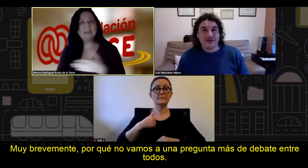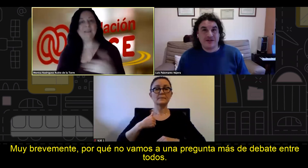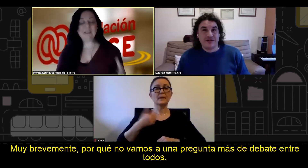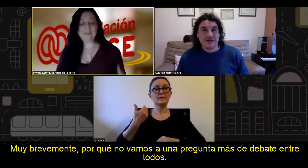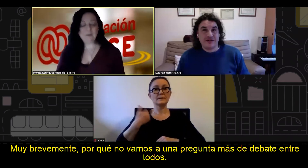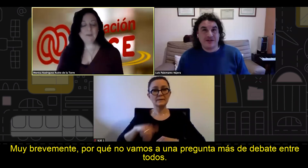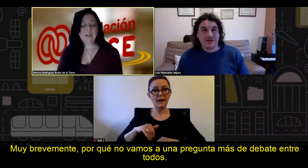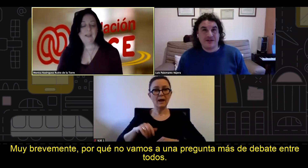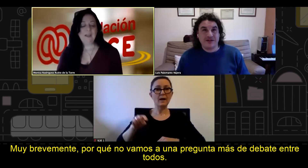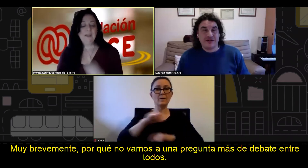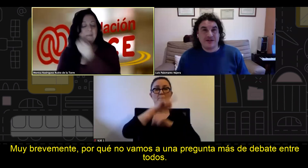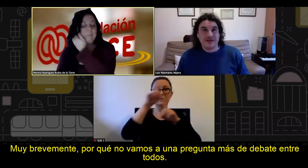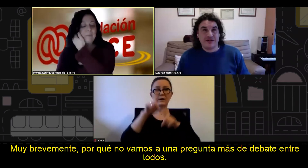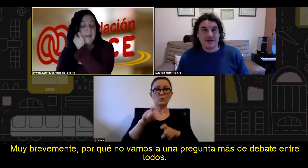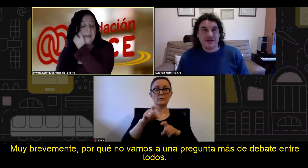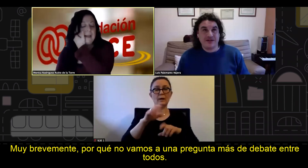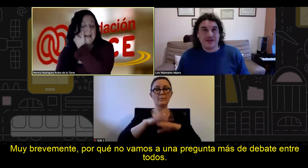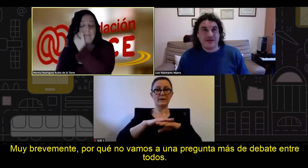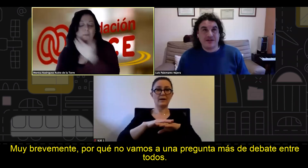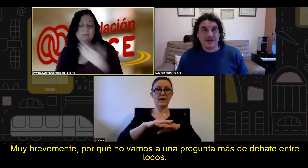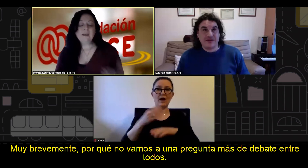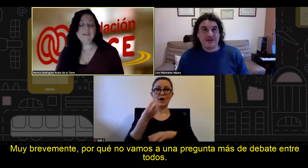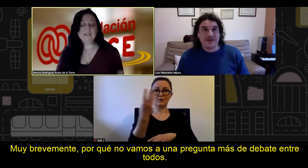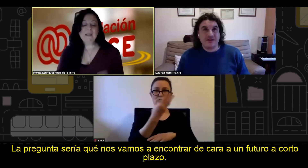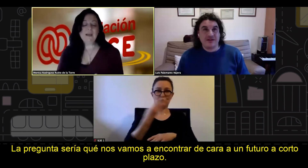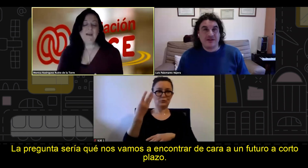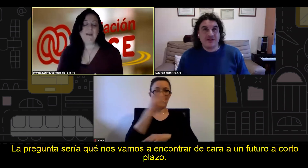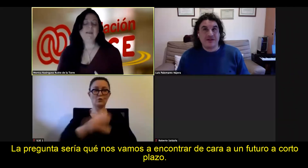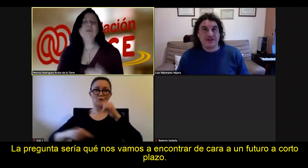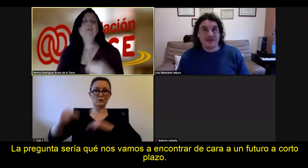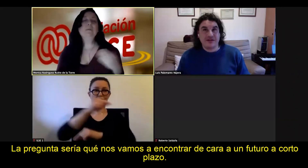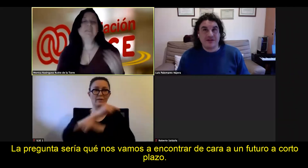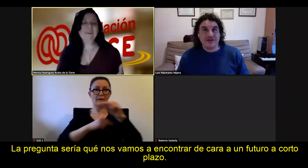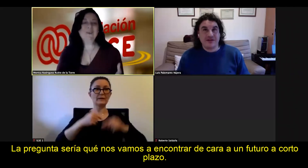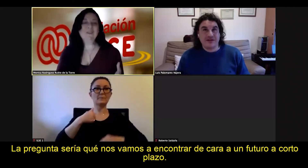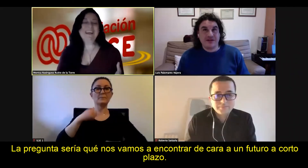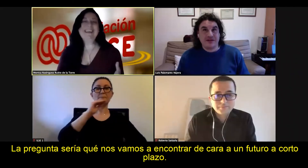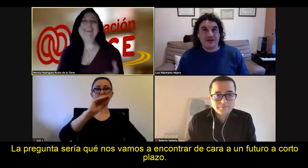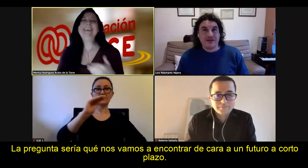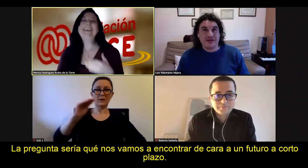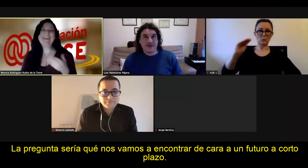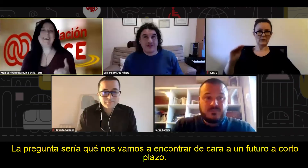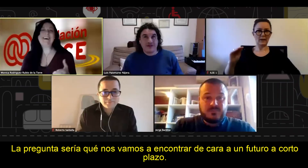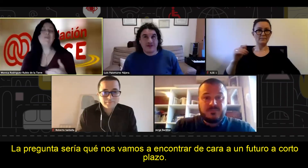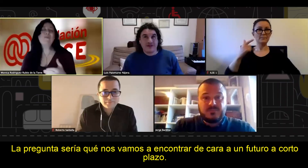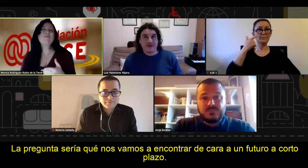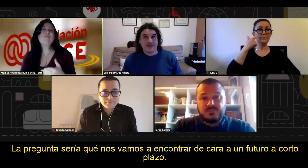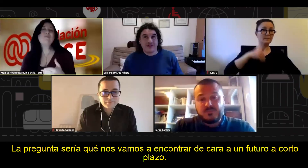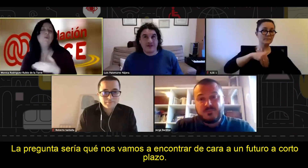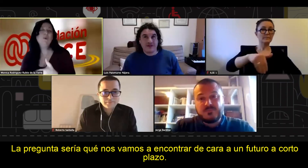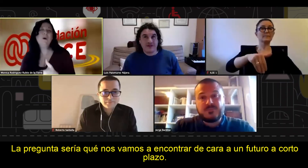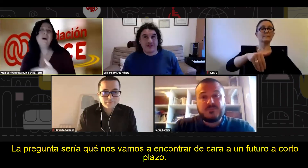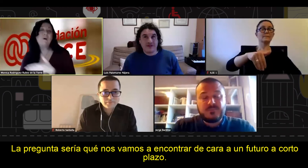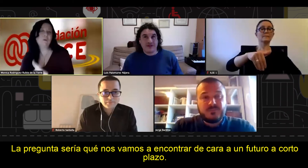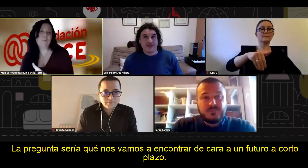debate entre todos? La pregunta sería, ¿qué nos vamos a encontrar de cara a un